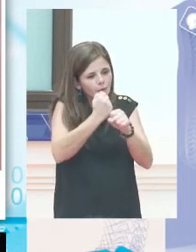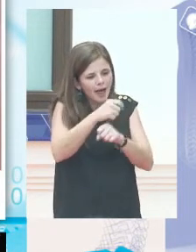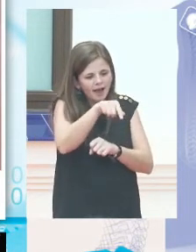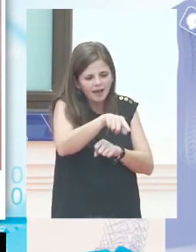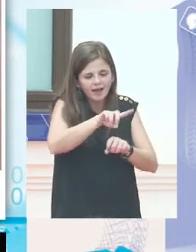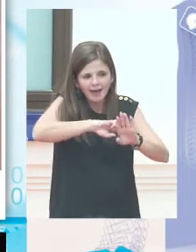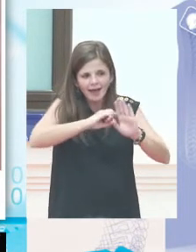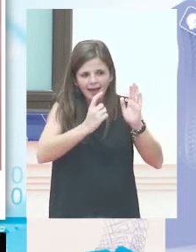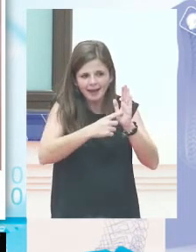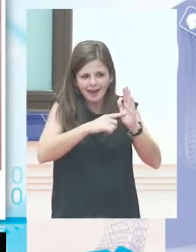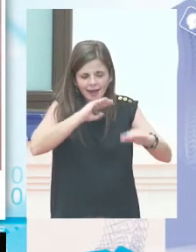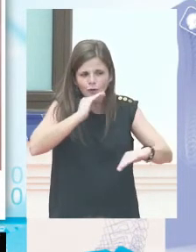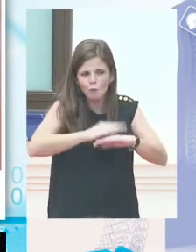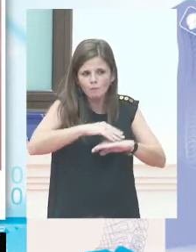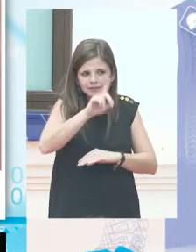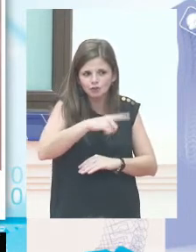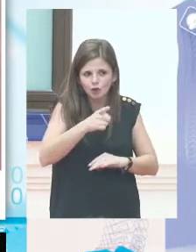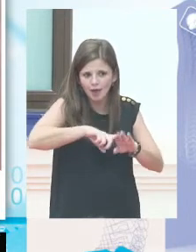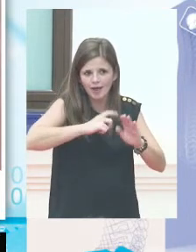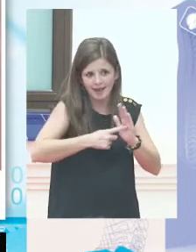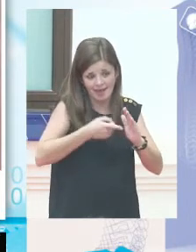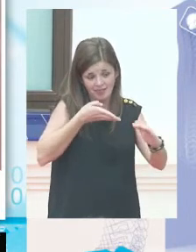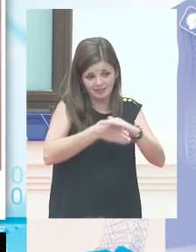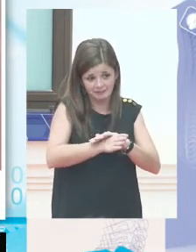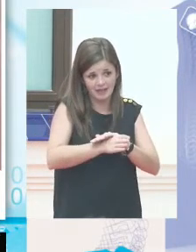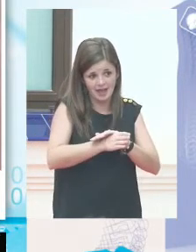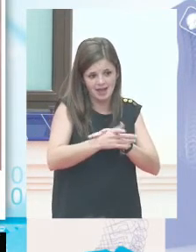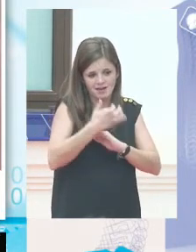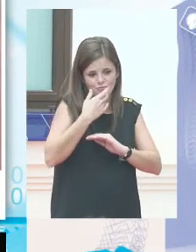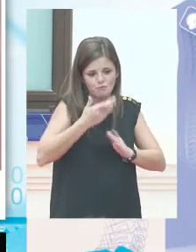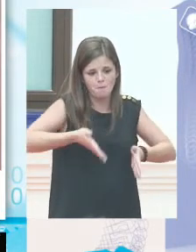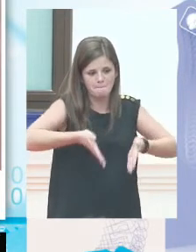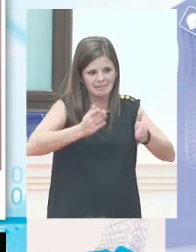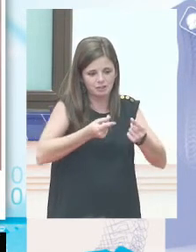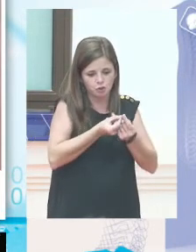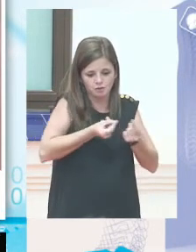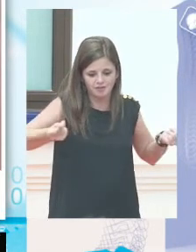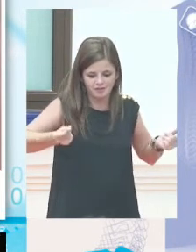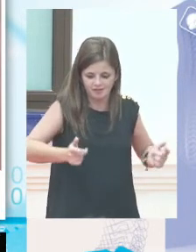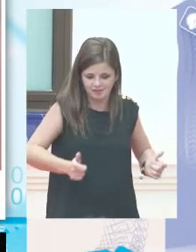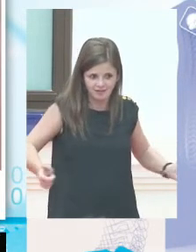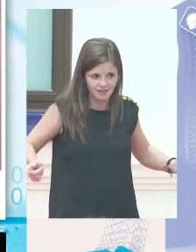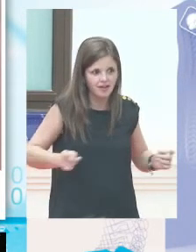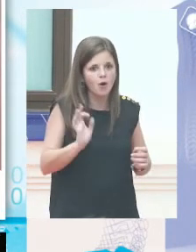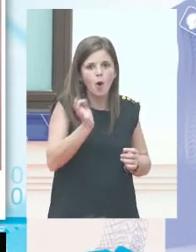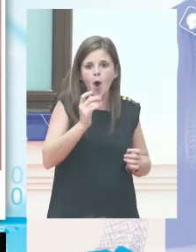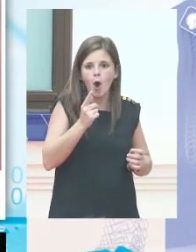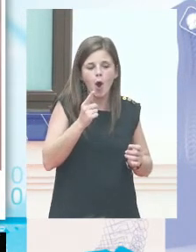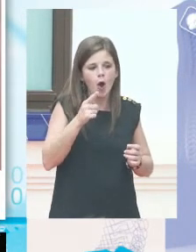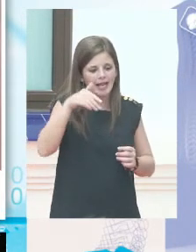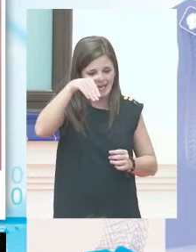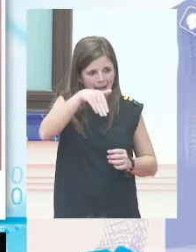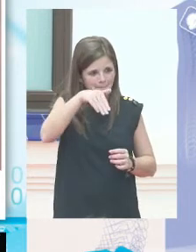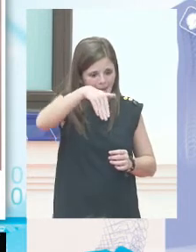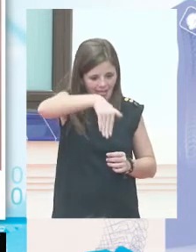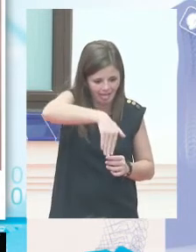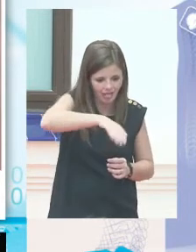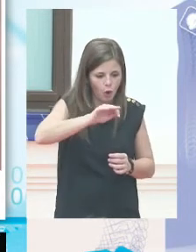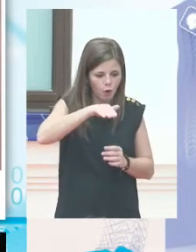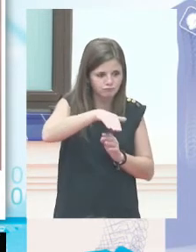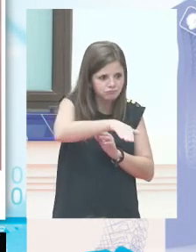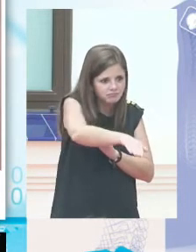leyes que existen de accesibilidad en cuanto a anchura de los pasillos, pendiente de las rampas,